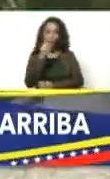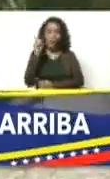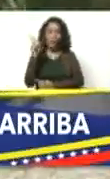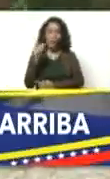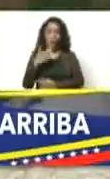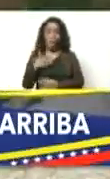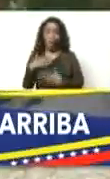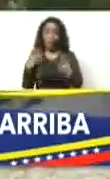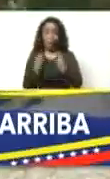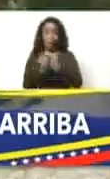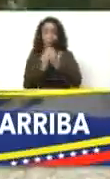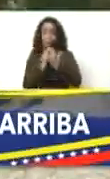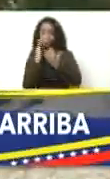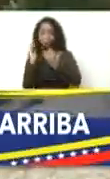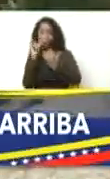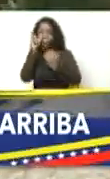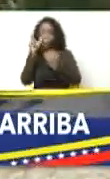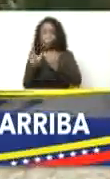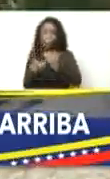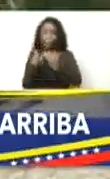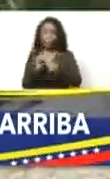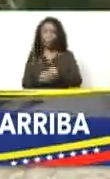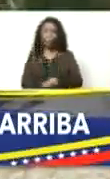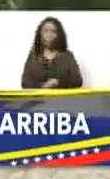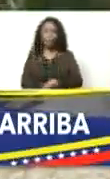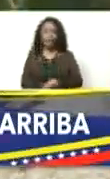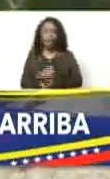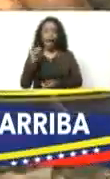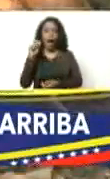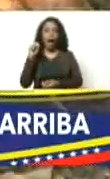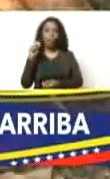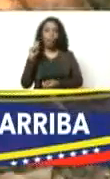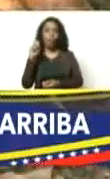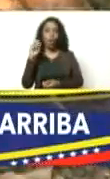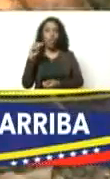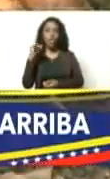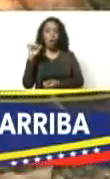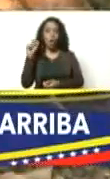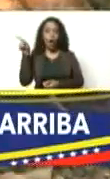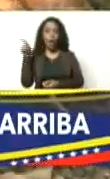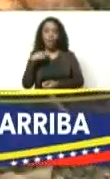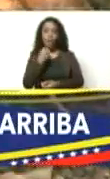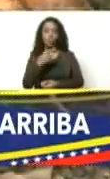lado tengo a Antonio Bracamonte, vocero de esta comuna, que tiene una información